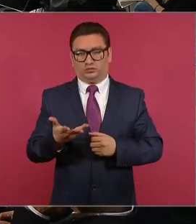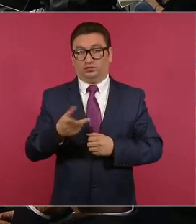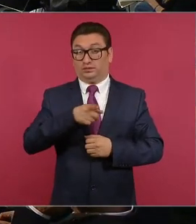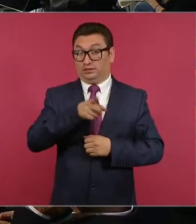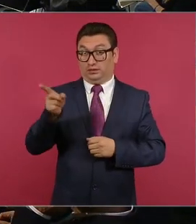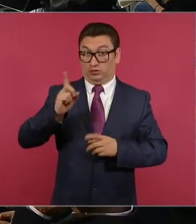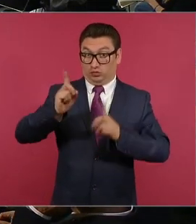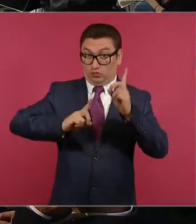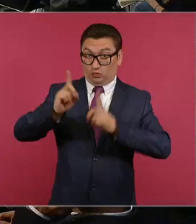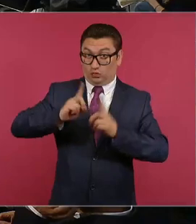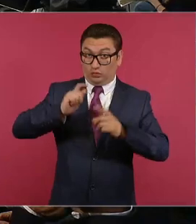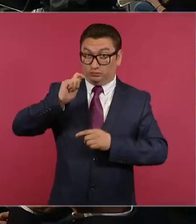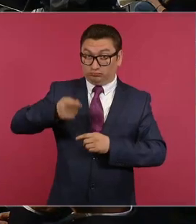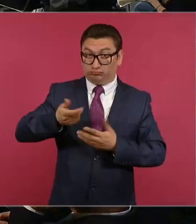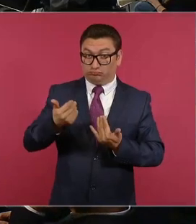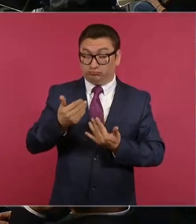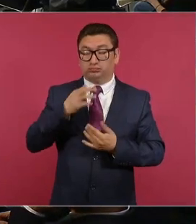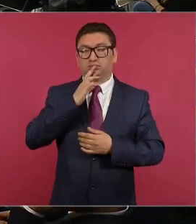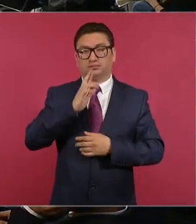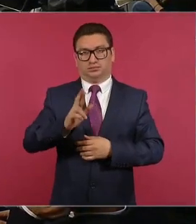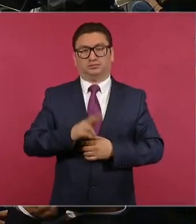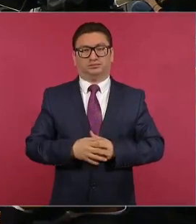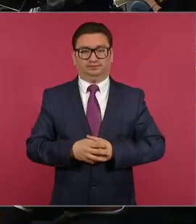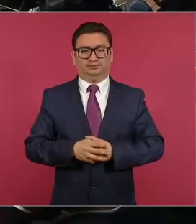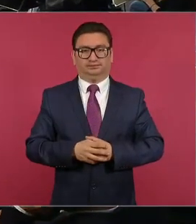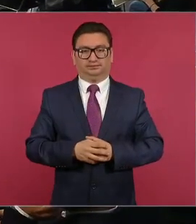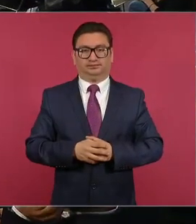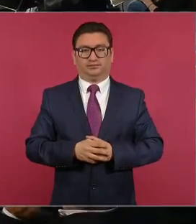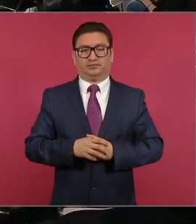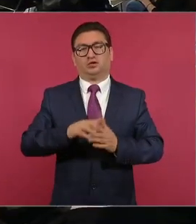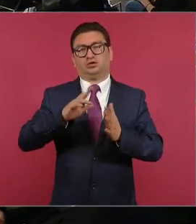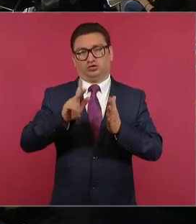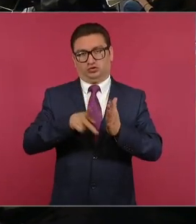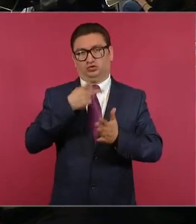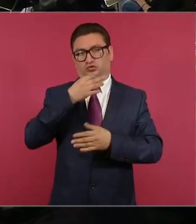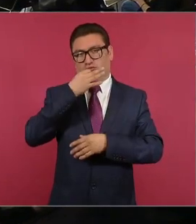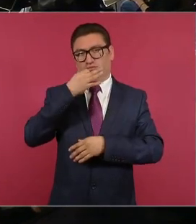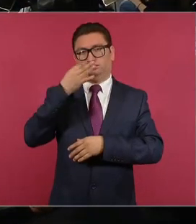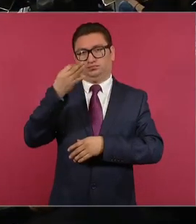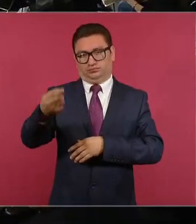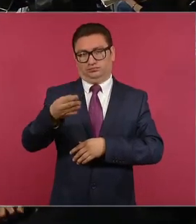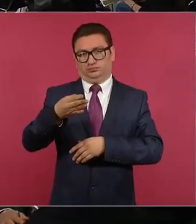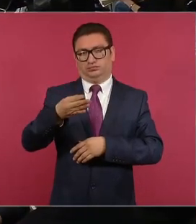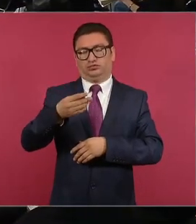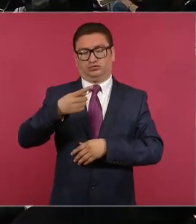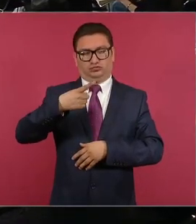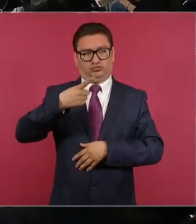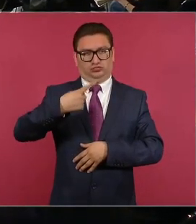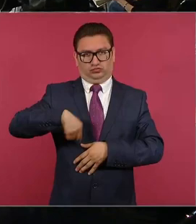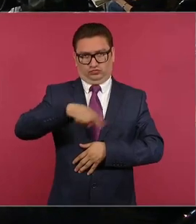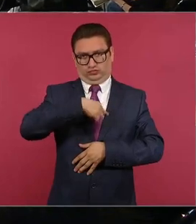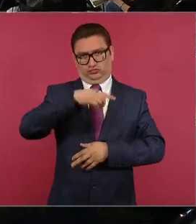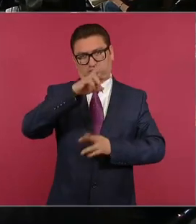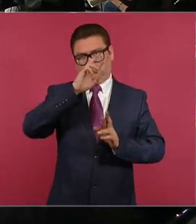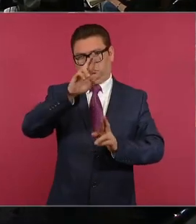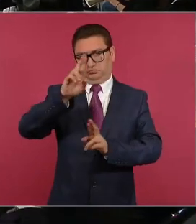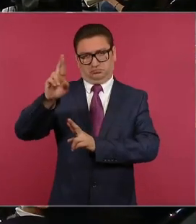dudas tienen, ¿sí? Y reiterarles de que somos